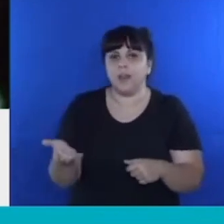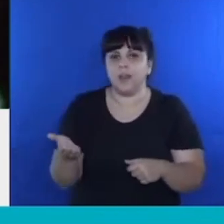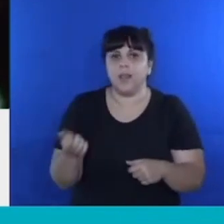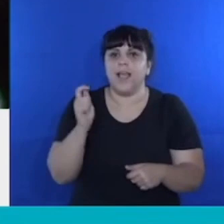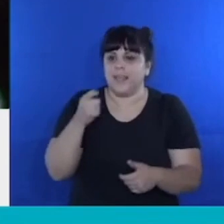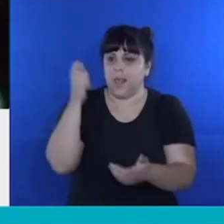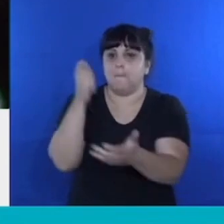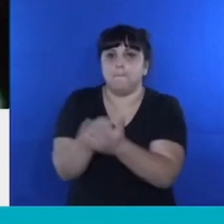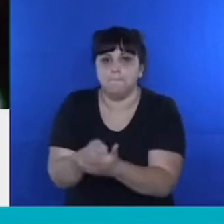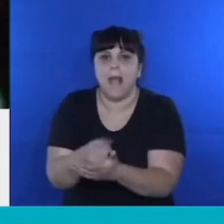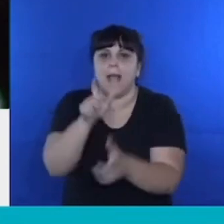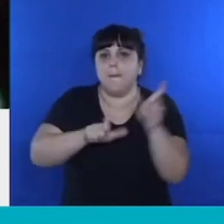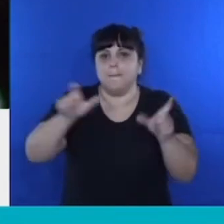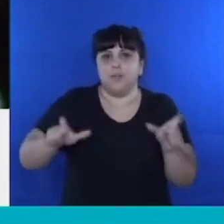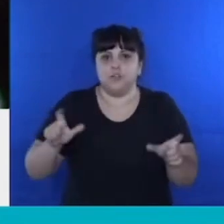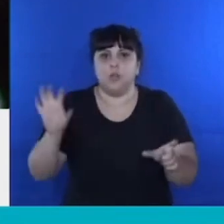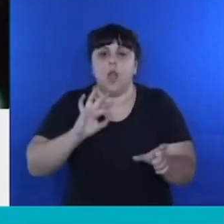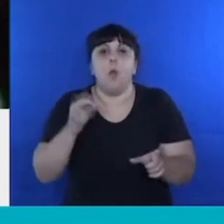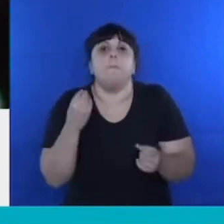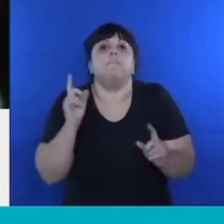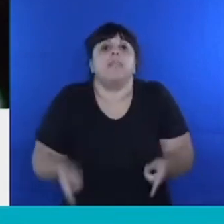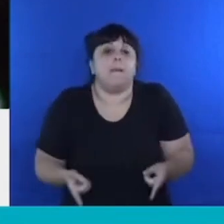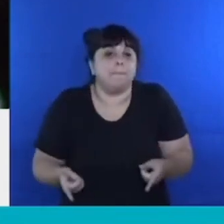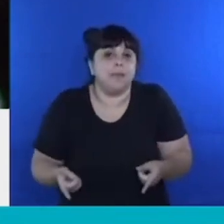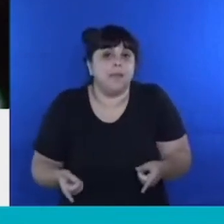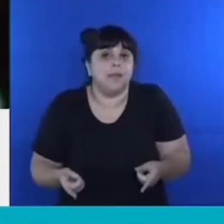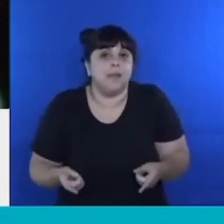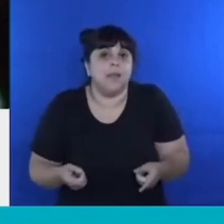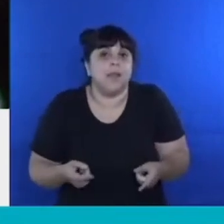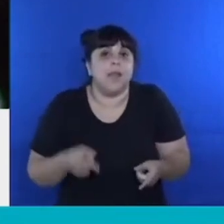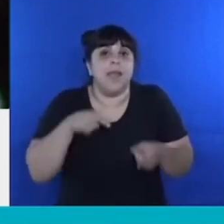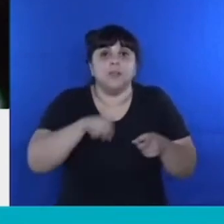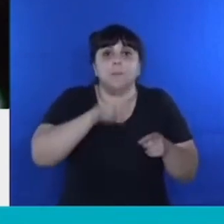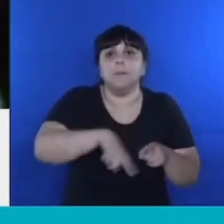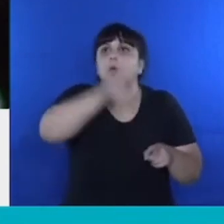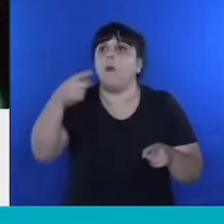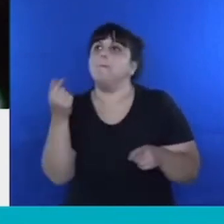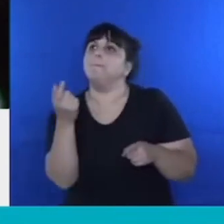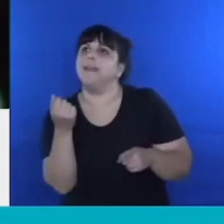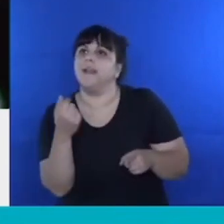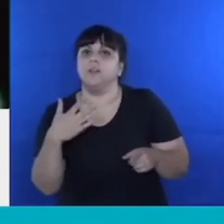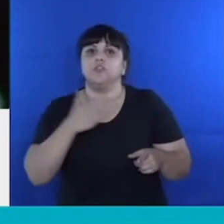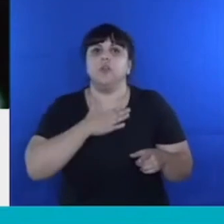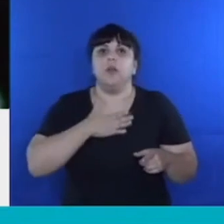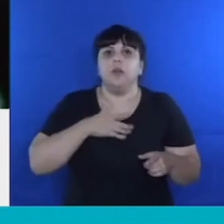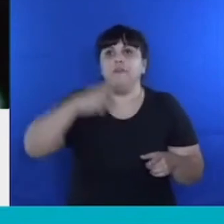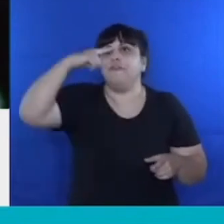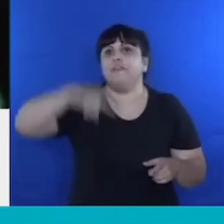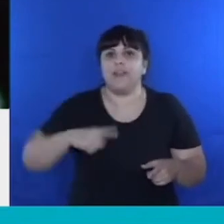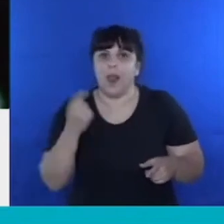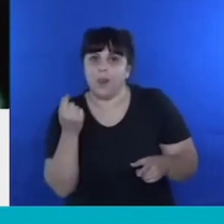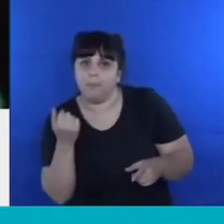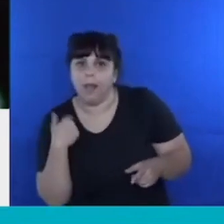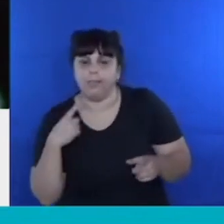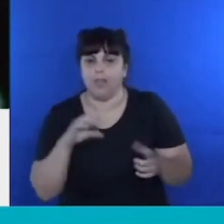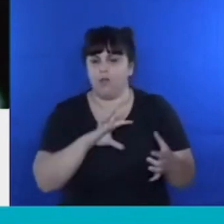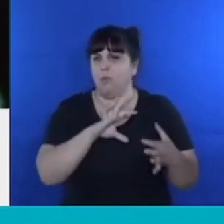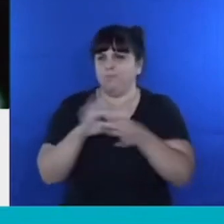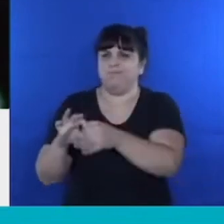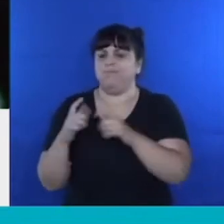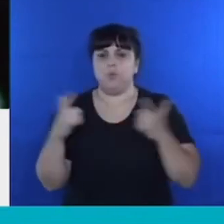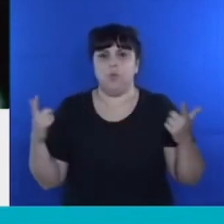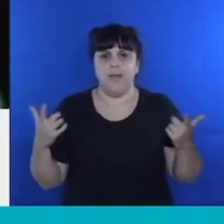de quien paga, de los contribuyentes, y porque además se traslada a los precios, al consumidor final. Es por eso